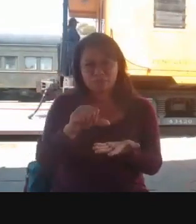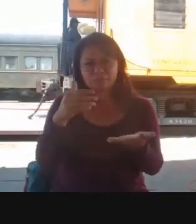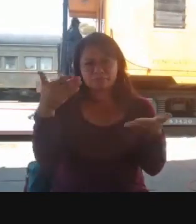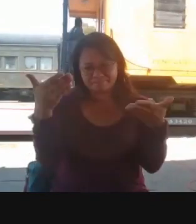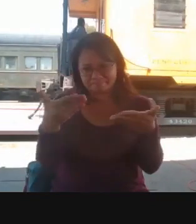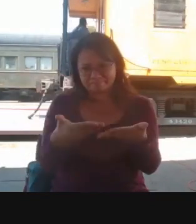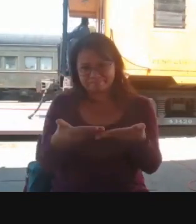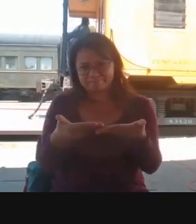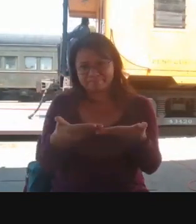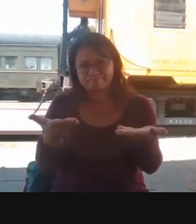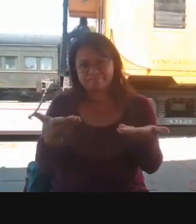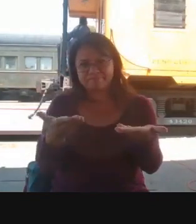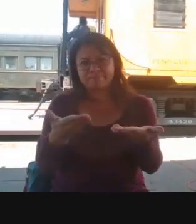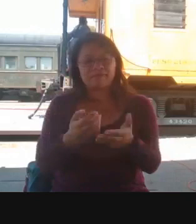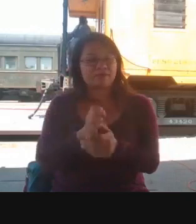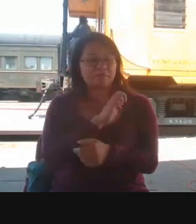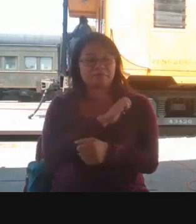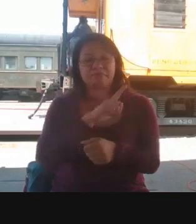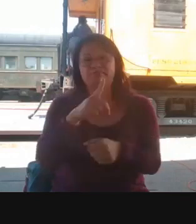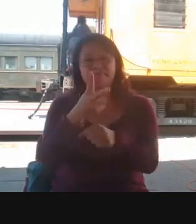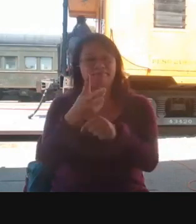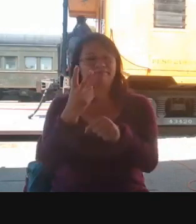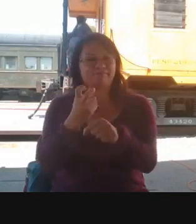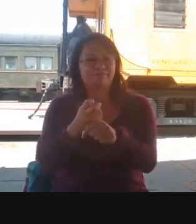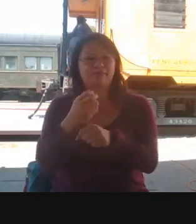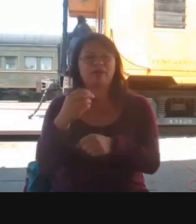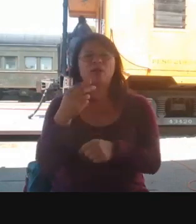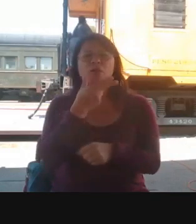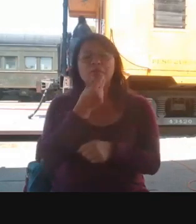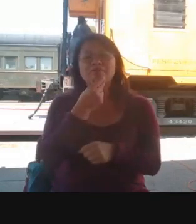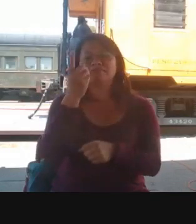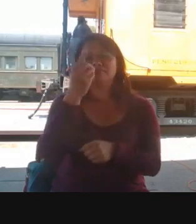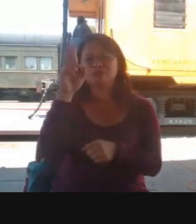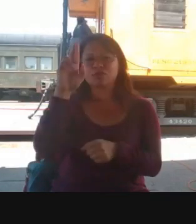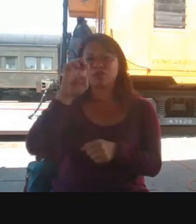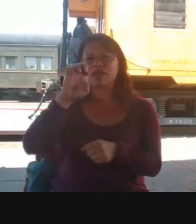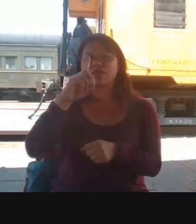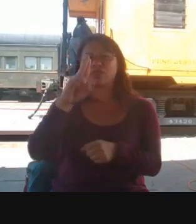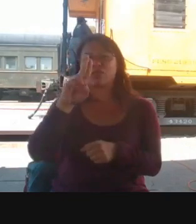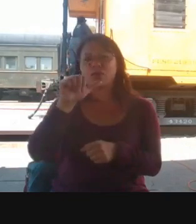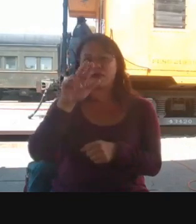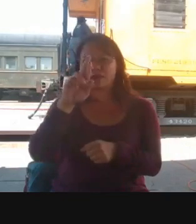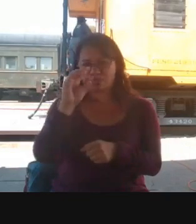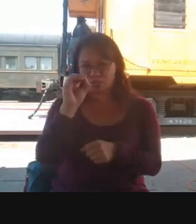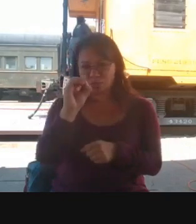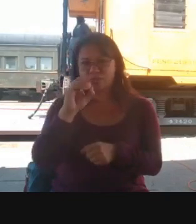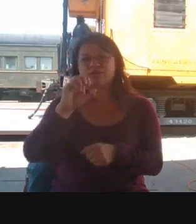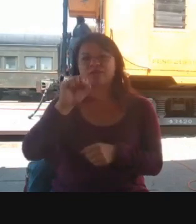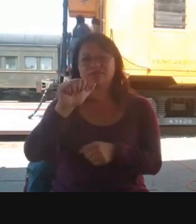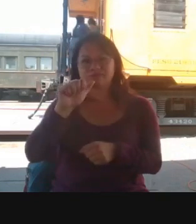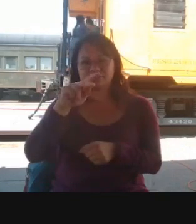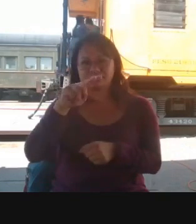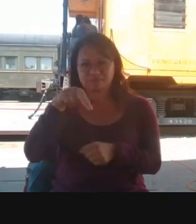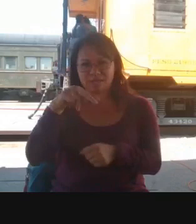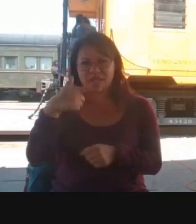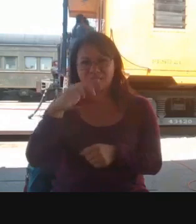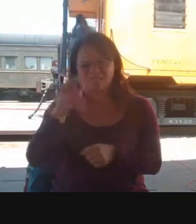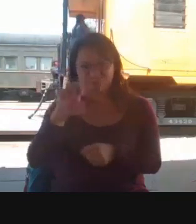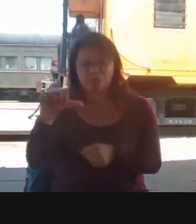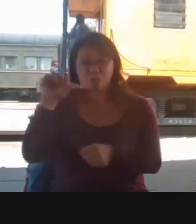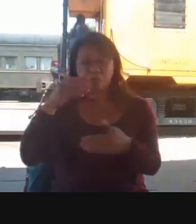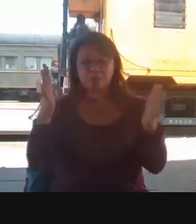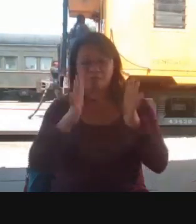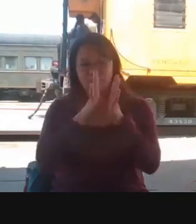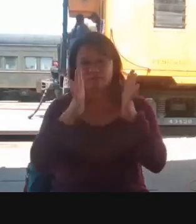de presentar a nuestro gran invitado del día de hoy, que es el doctor Andrés Eduardo Cristal, quien de manera entusiasta y generosa participa en este programa